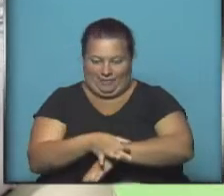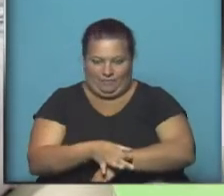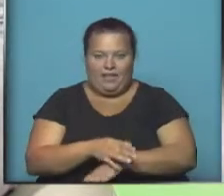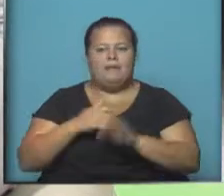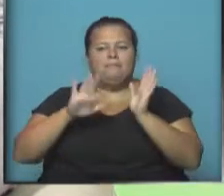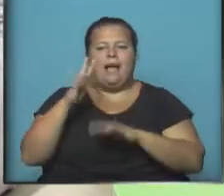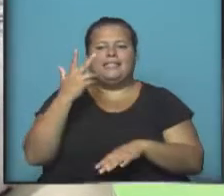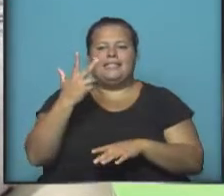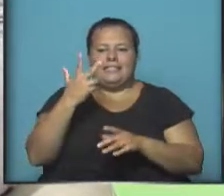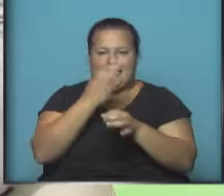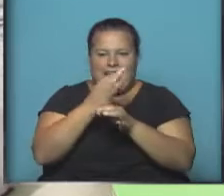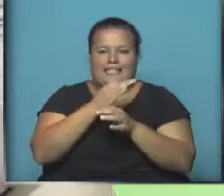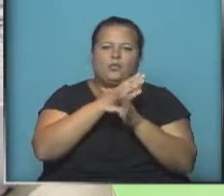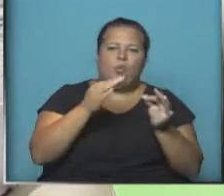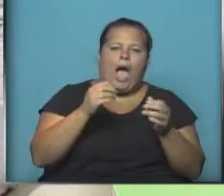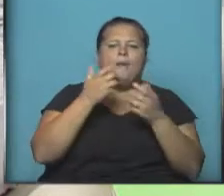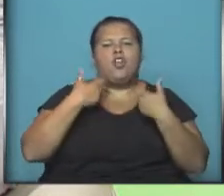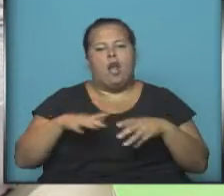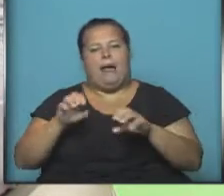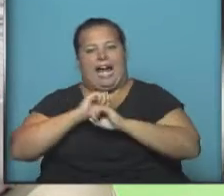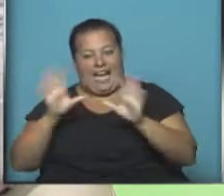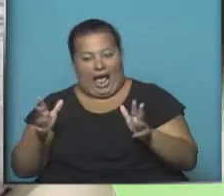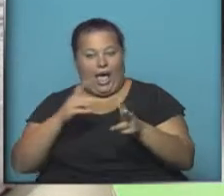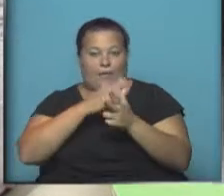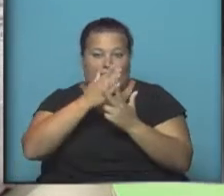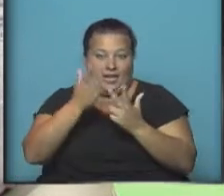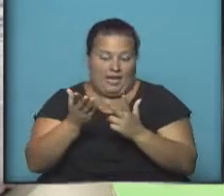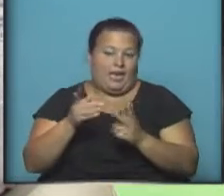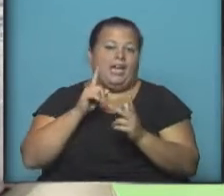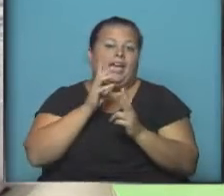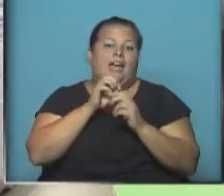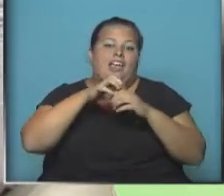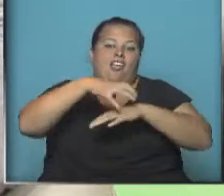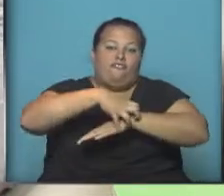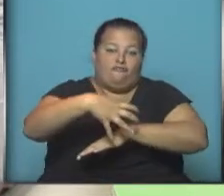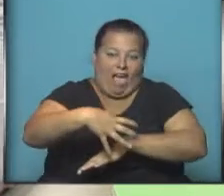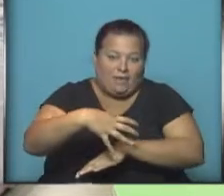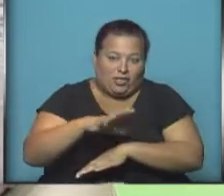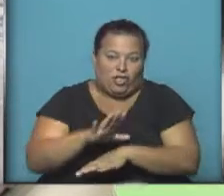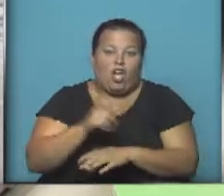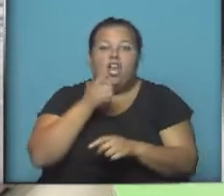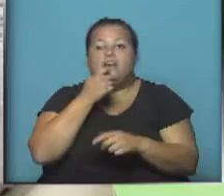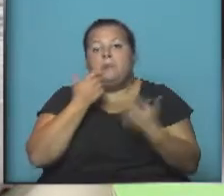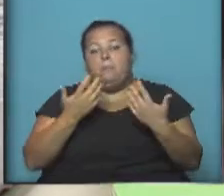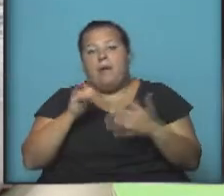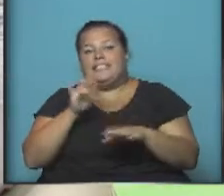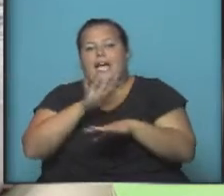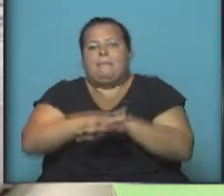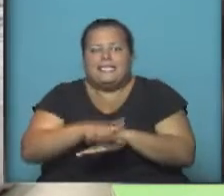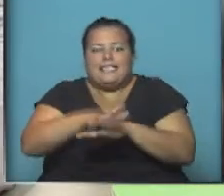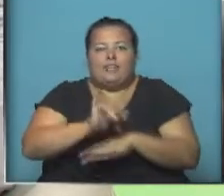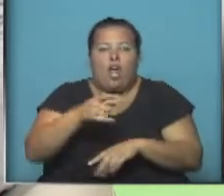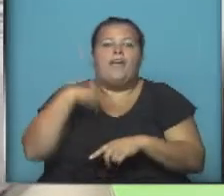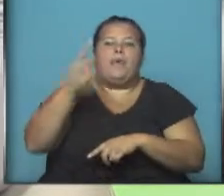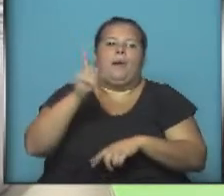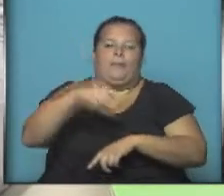son 3 grados, leve, moderado y grave, y está en grado al grado de inflamación, si puede o no pisar, y al hematoma que